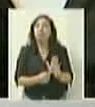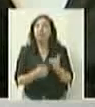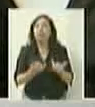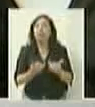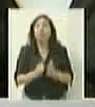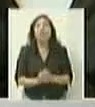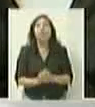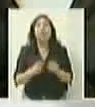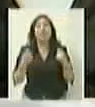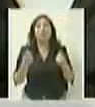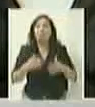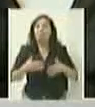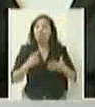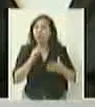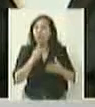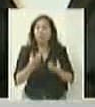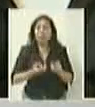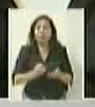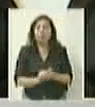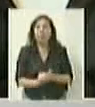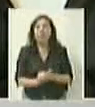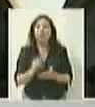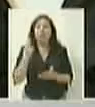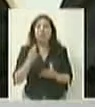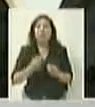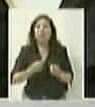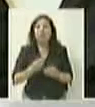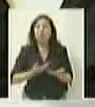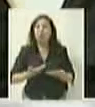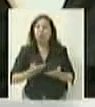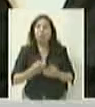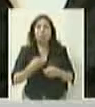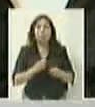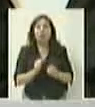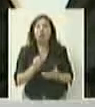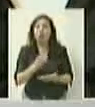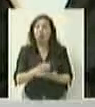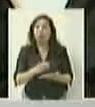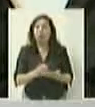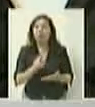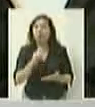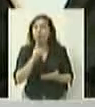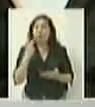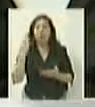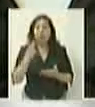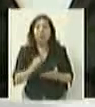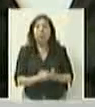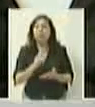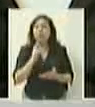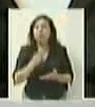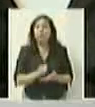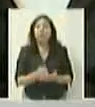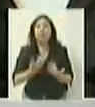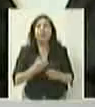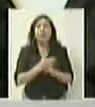estas ceremonias puedan ser pues calculados a razón de tarifa comercial de publicidad contratada, que no es la razón de ser